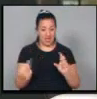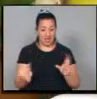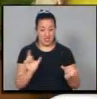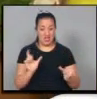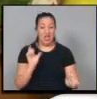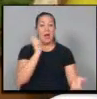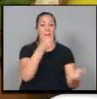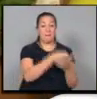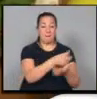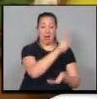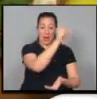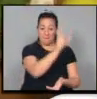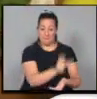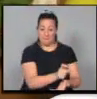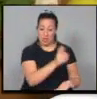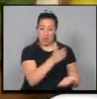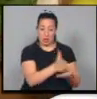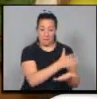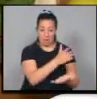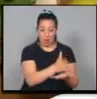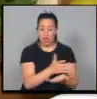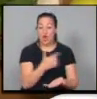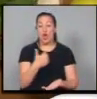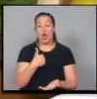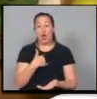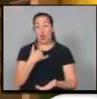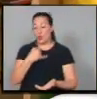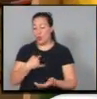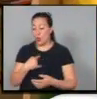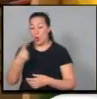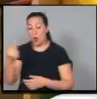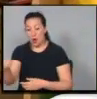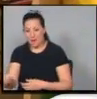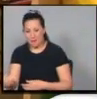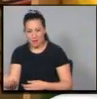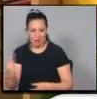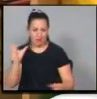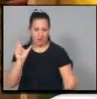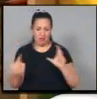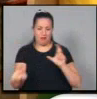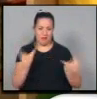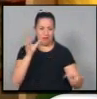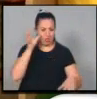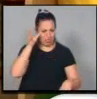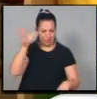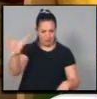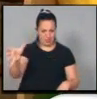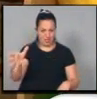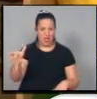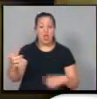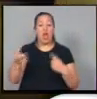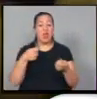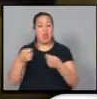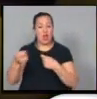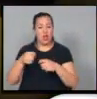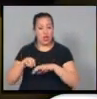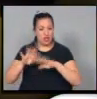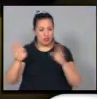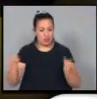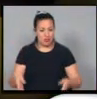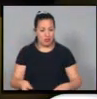le pagan al productor y el precio final que pagás en la verdulería es